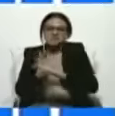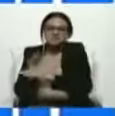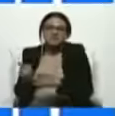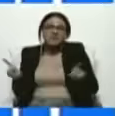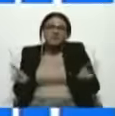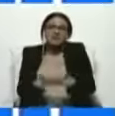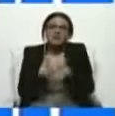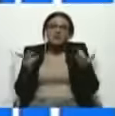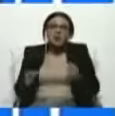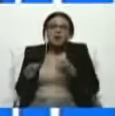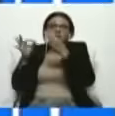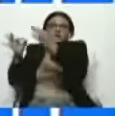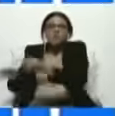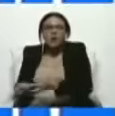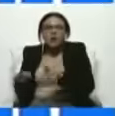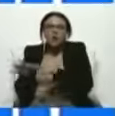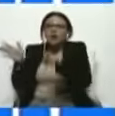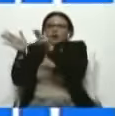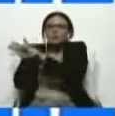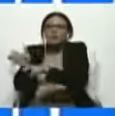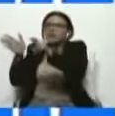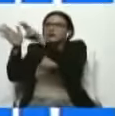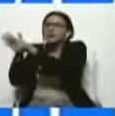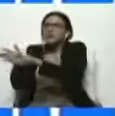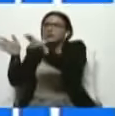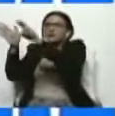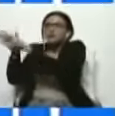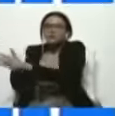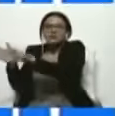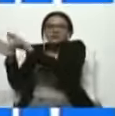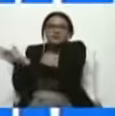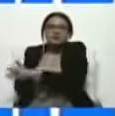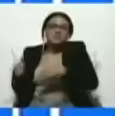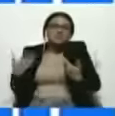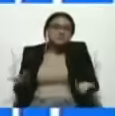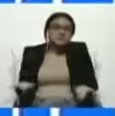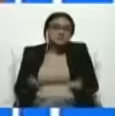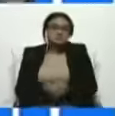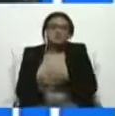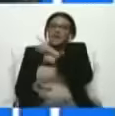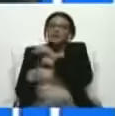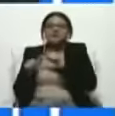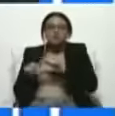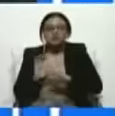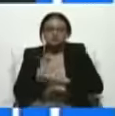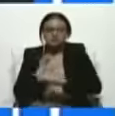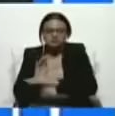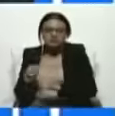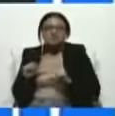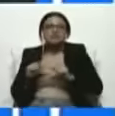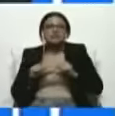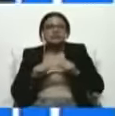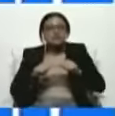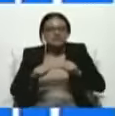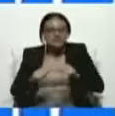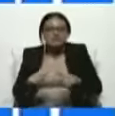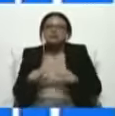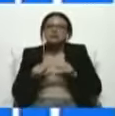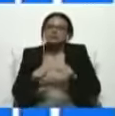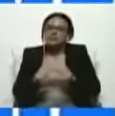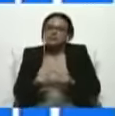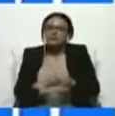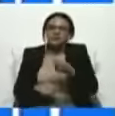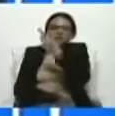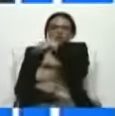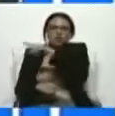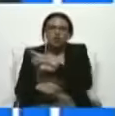Que ellos se robaron el oro de Inglaterra, que ellos se robaron... ¿Ustedes no se acuerdan aquellos cómicos rusos que entrevistaron a Guaidó